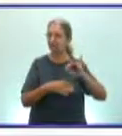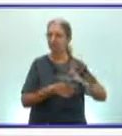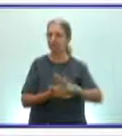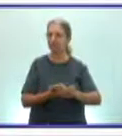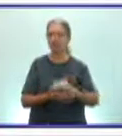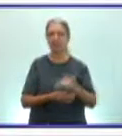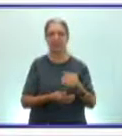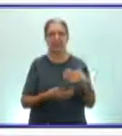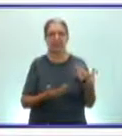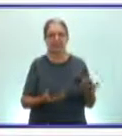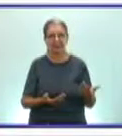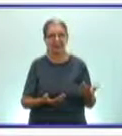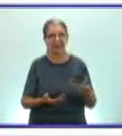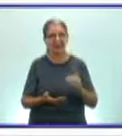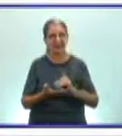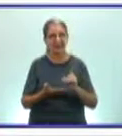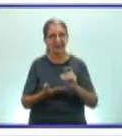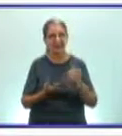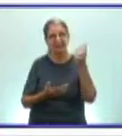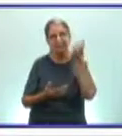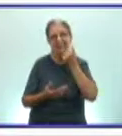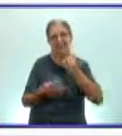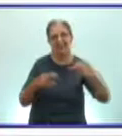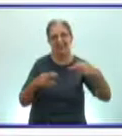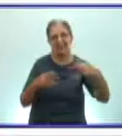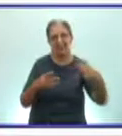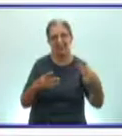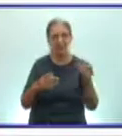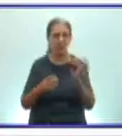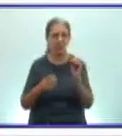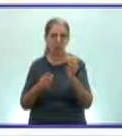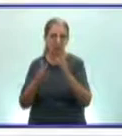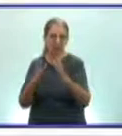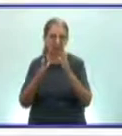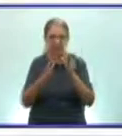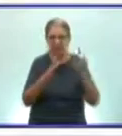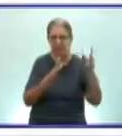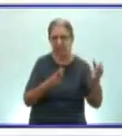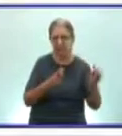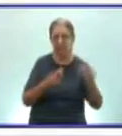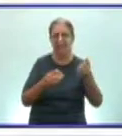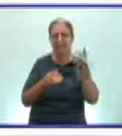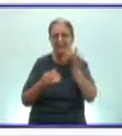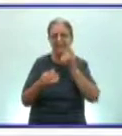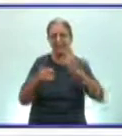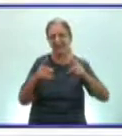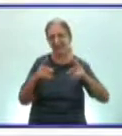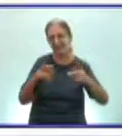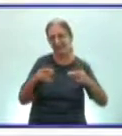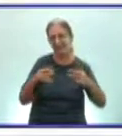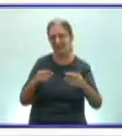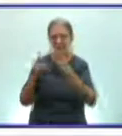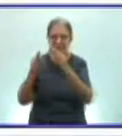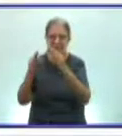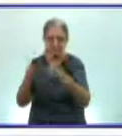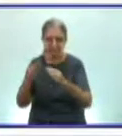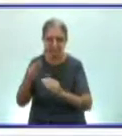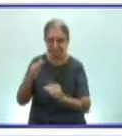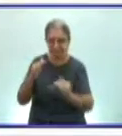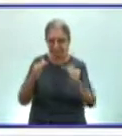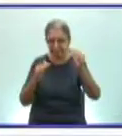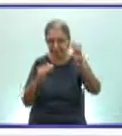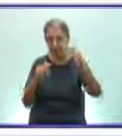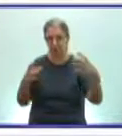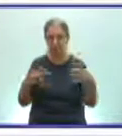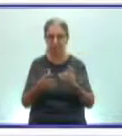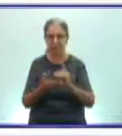Moda, dato que más se repite o la categoría de datos que tiene mayor frecuencia absoluta en un conjunto de